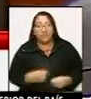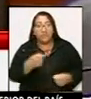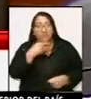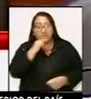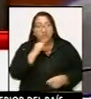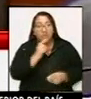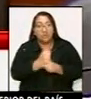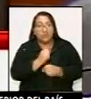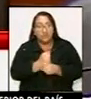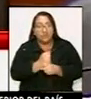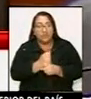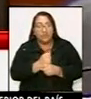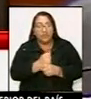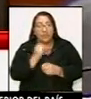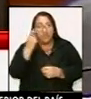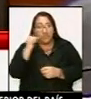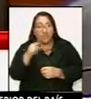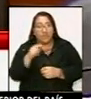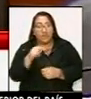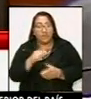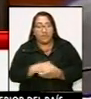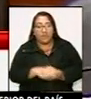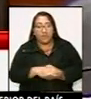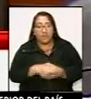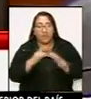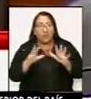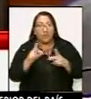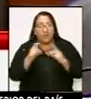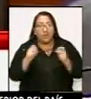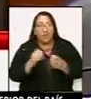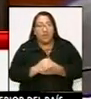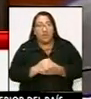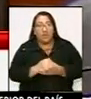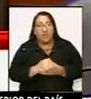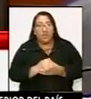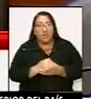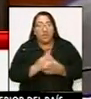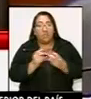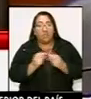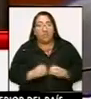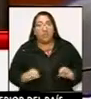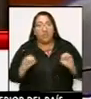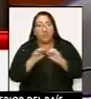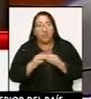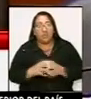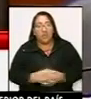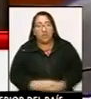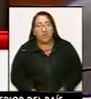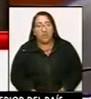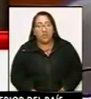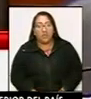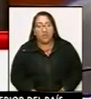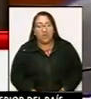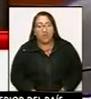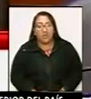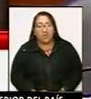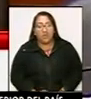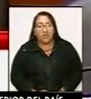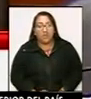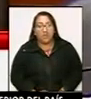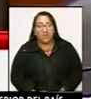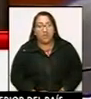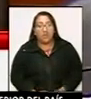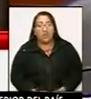como trabajadora. Y por eso el 8 de marzo es muy importante, porque